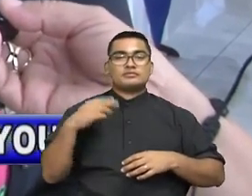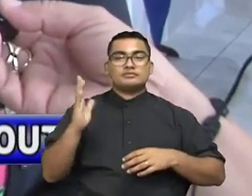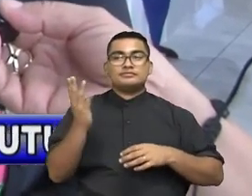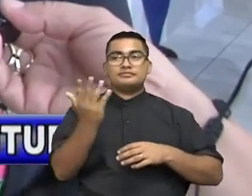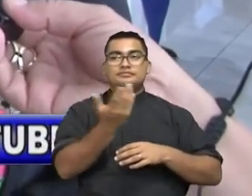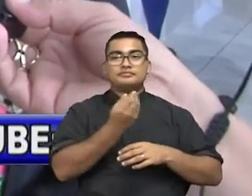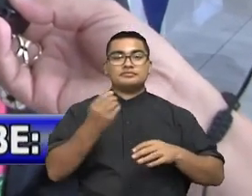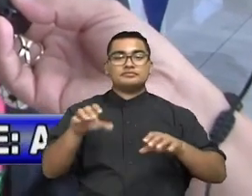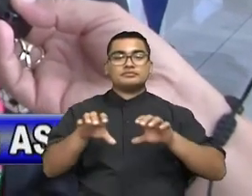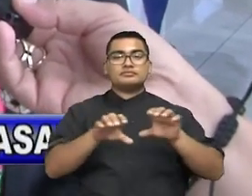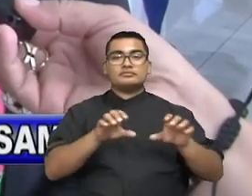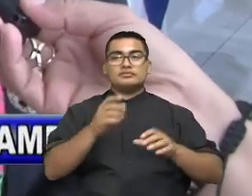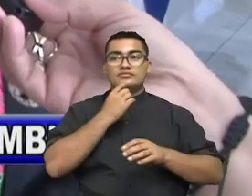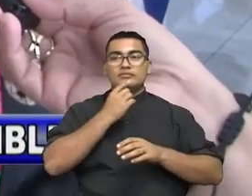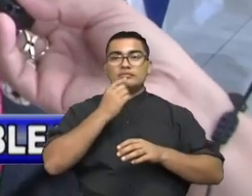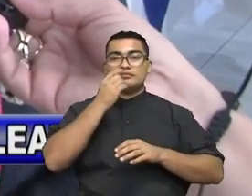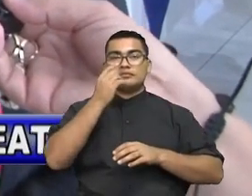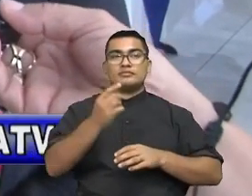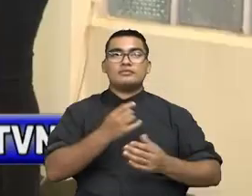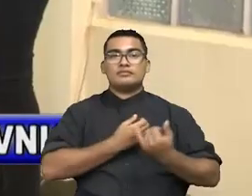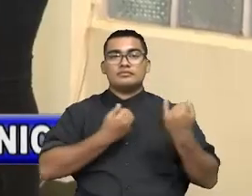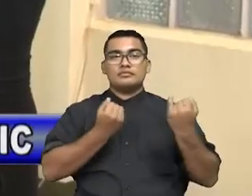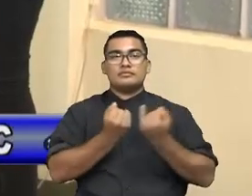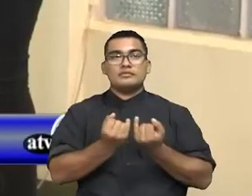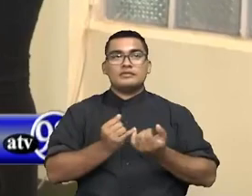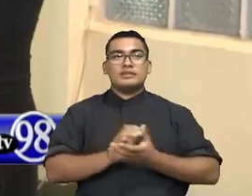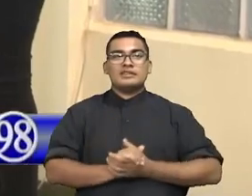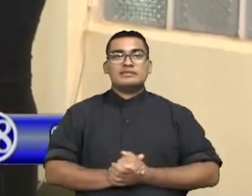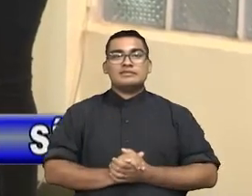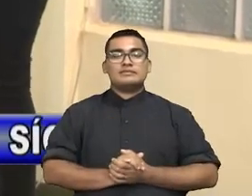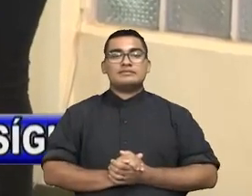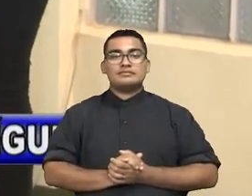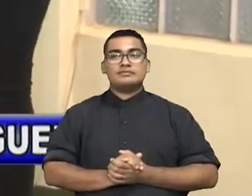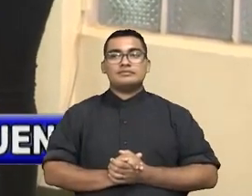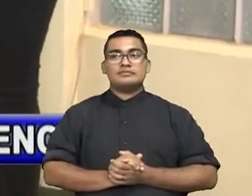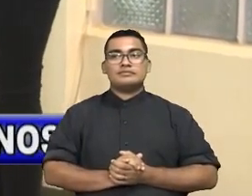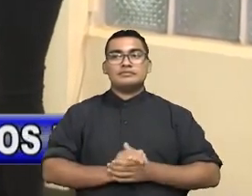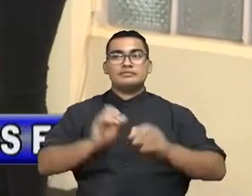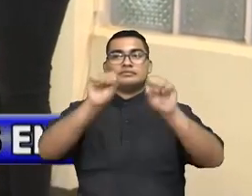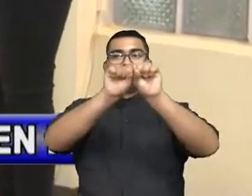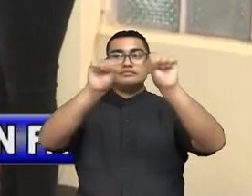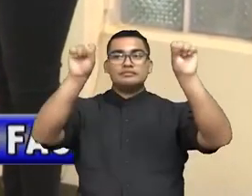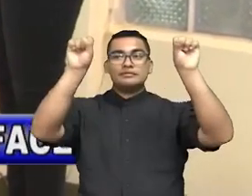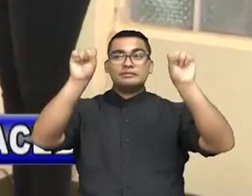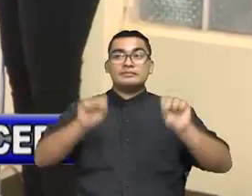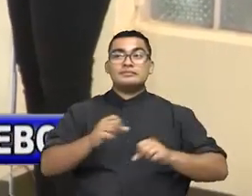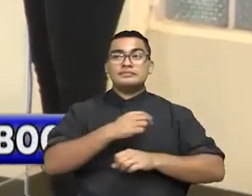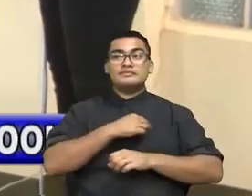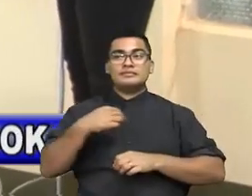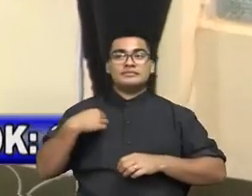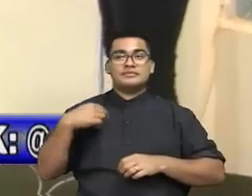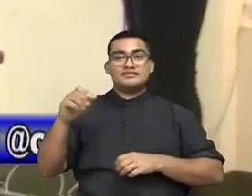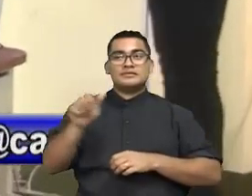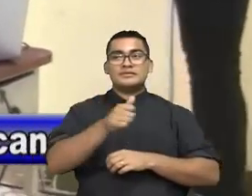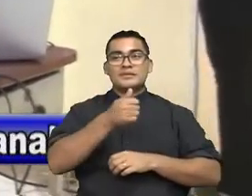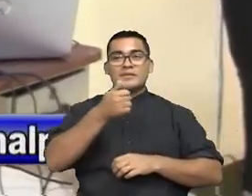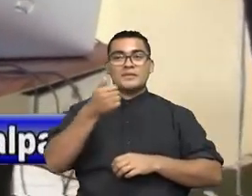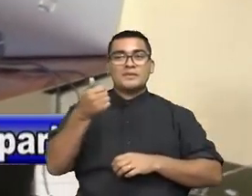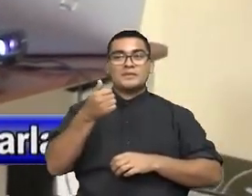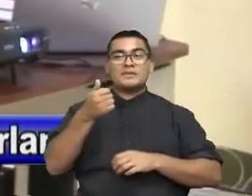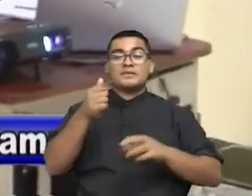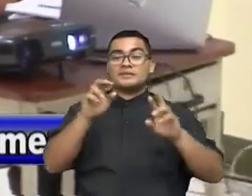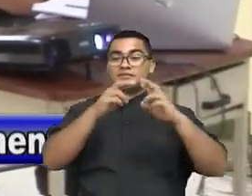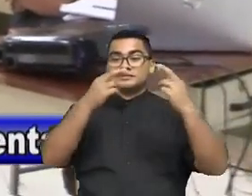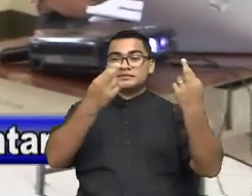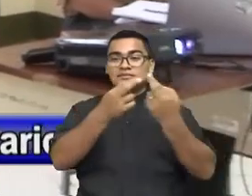estas acciones desde la institución. La jornada de capacitación se realizará en 6 sesiones, en las